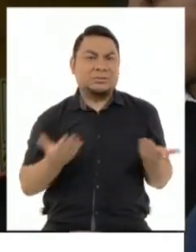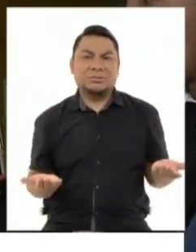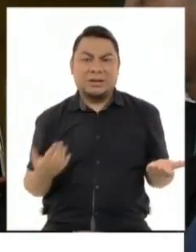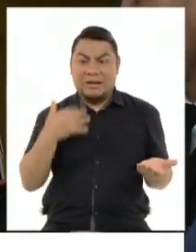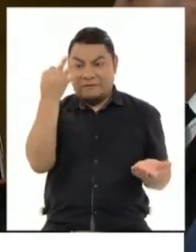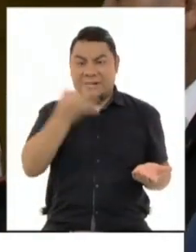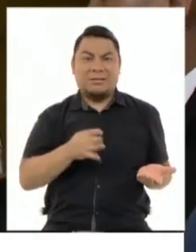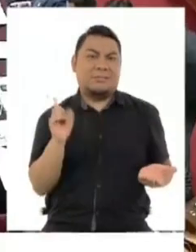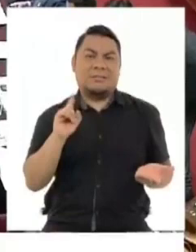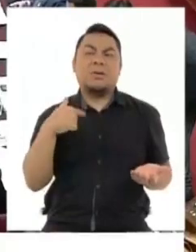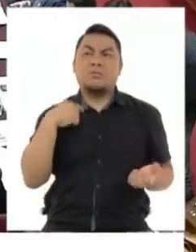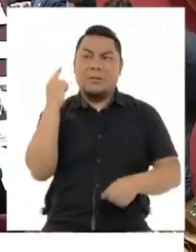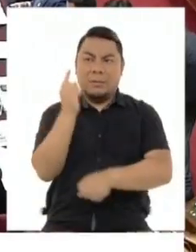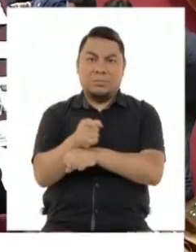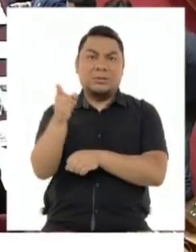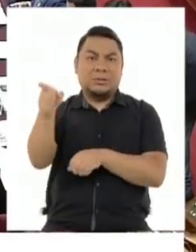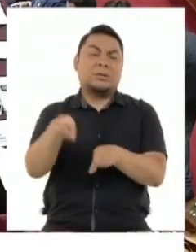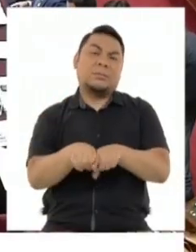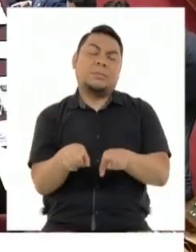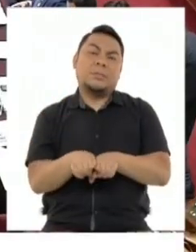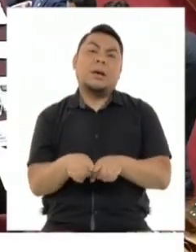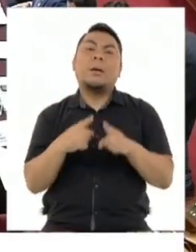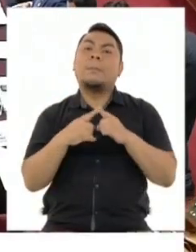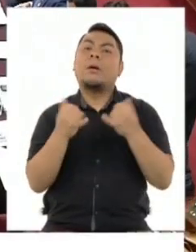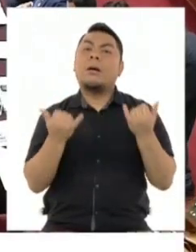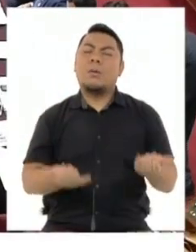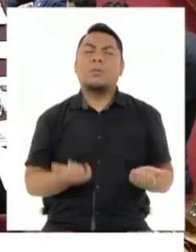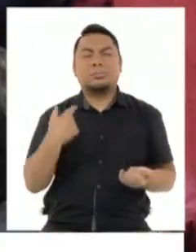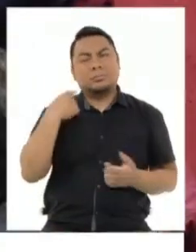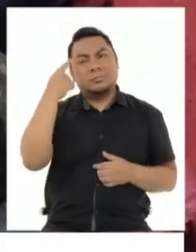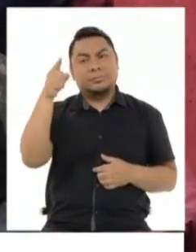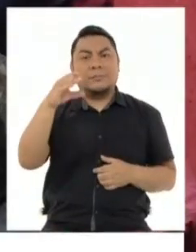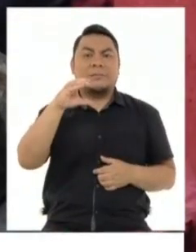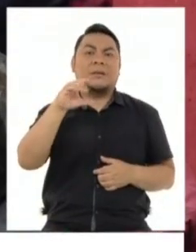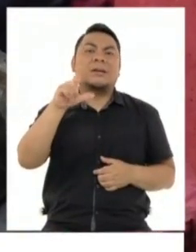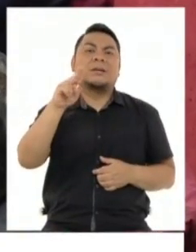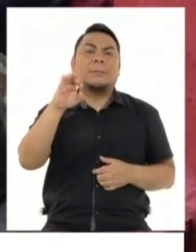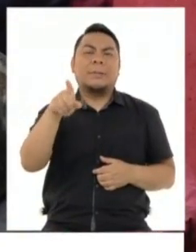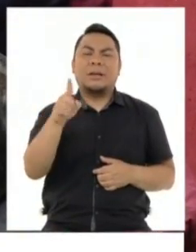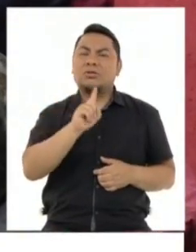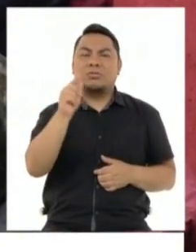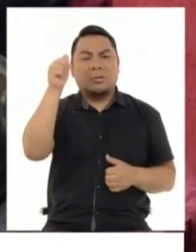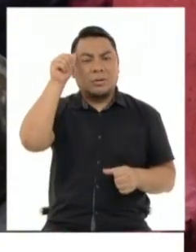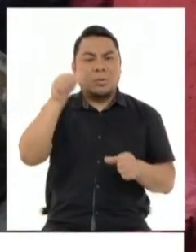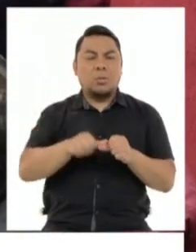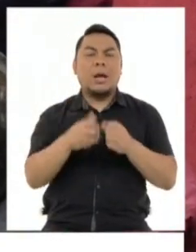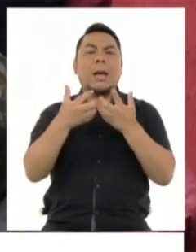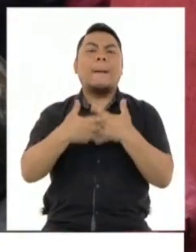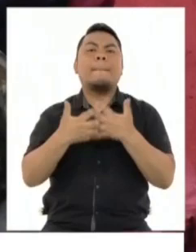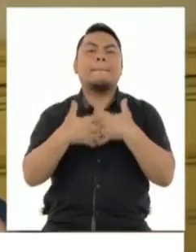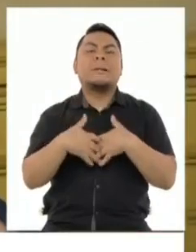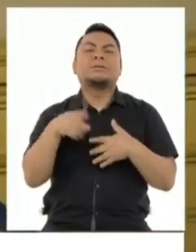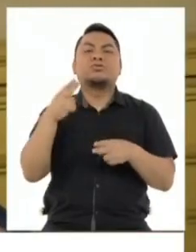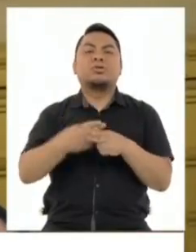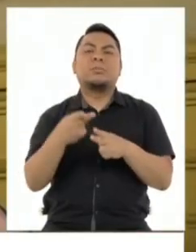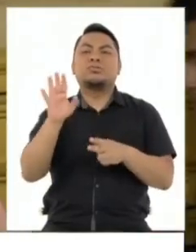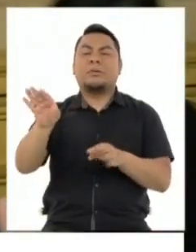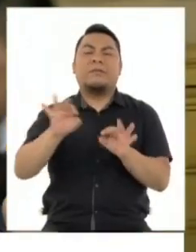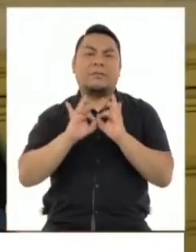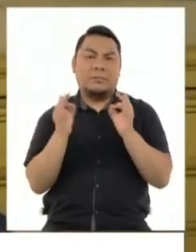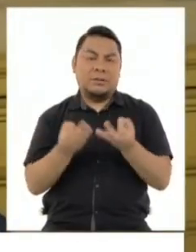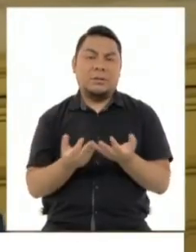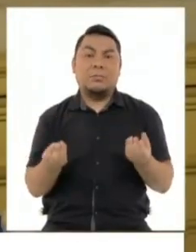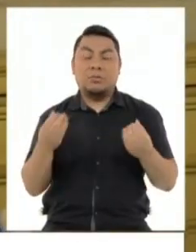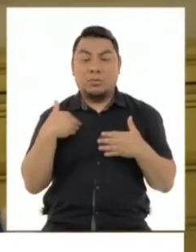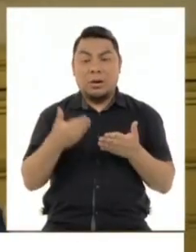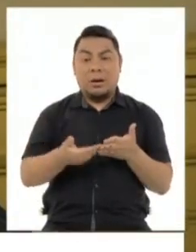son verdades, ¿no? Aunque es increíble para algunos, Clemente Flores dijo no recordar el nombre de las empresas de su familia. Dijo que mucho antes de